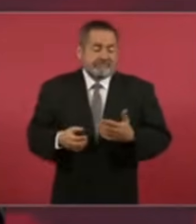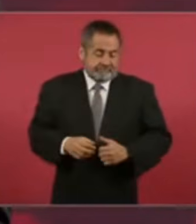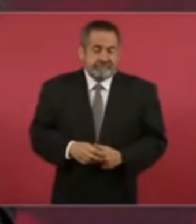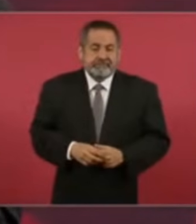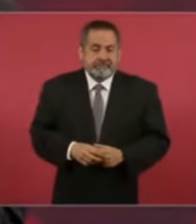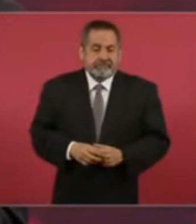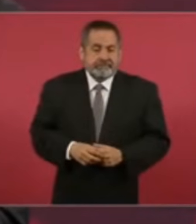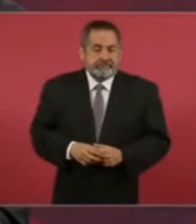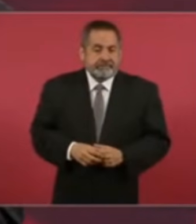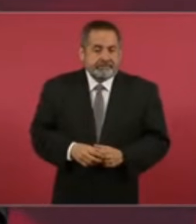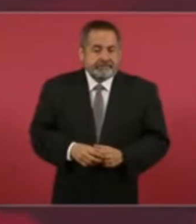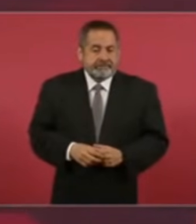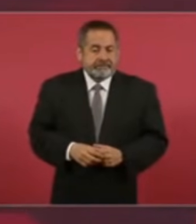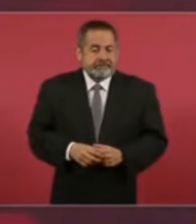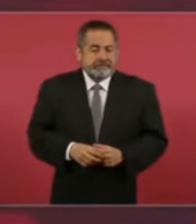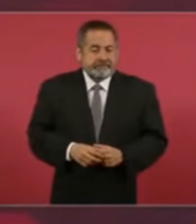la